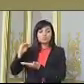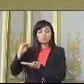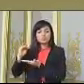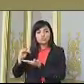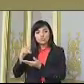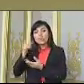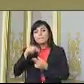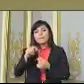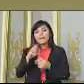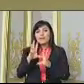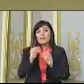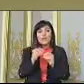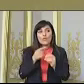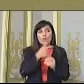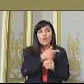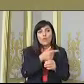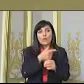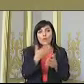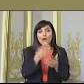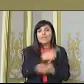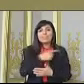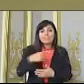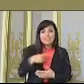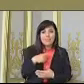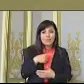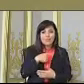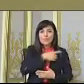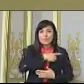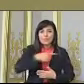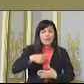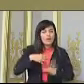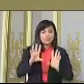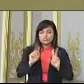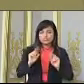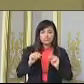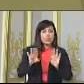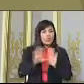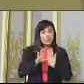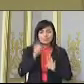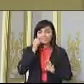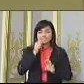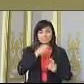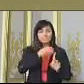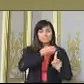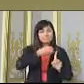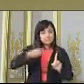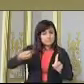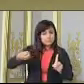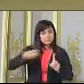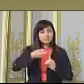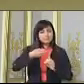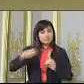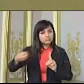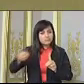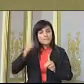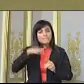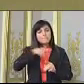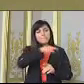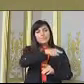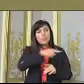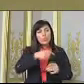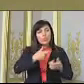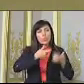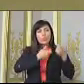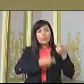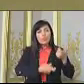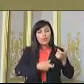un endeudamiento desmedido, sino que sea de una manera ordenada y reteniendo sus participaciones, y Finanzas estaría